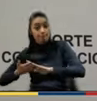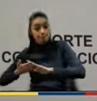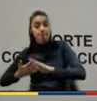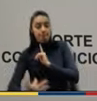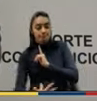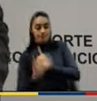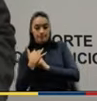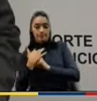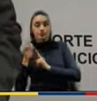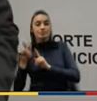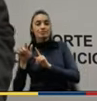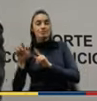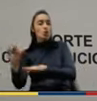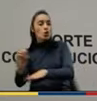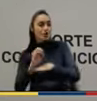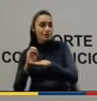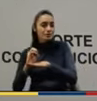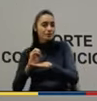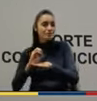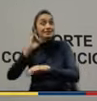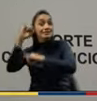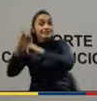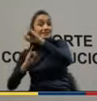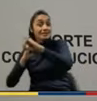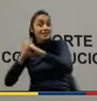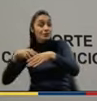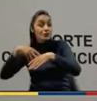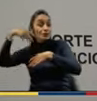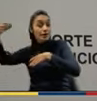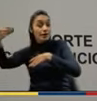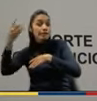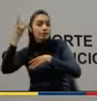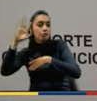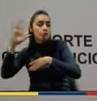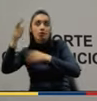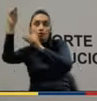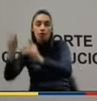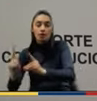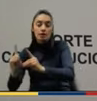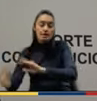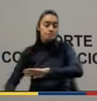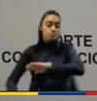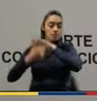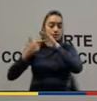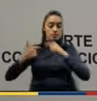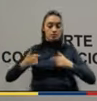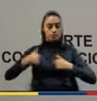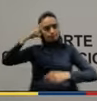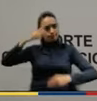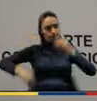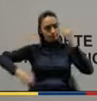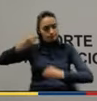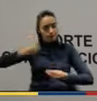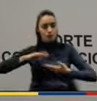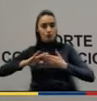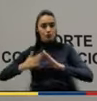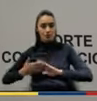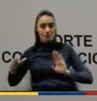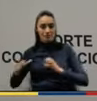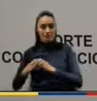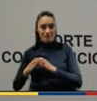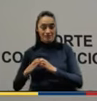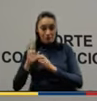las acciones de organizaciones externas que podrían actuar en contra de la voluntad de las comunidades locales del país. En